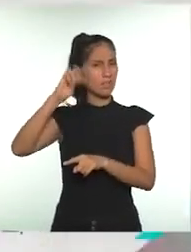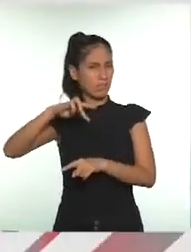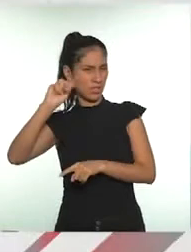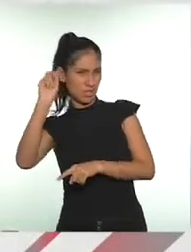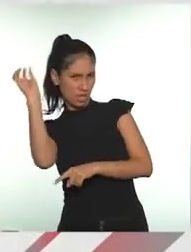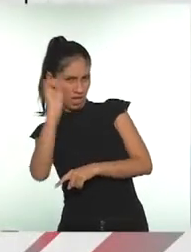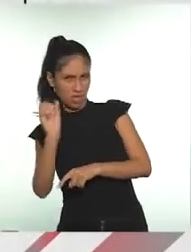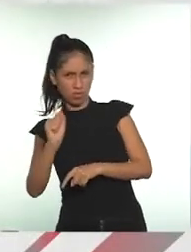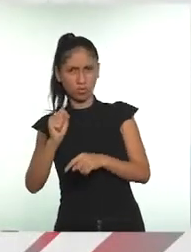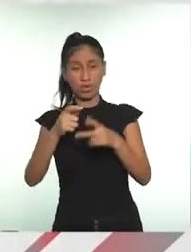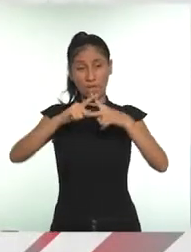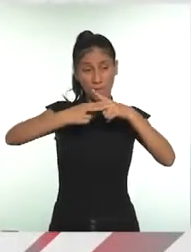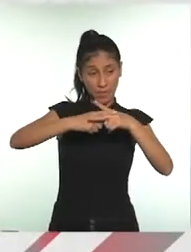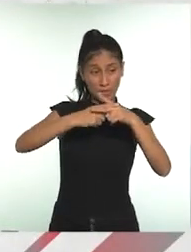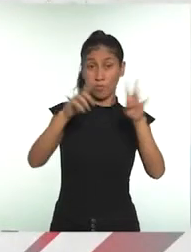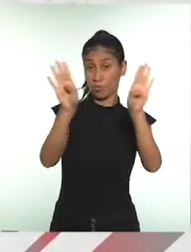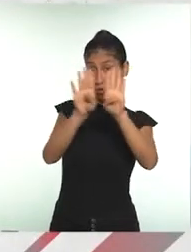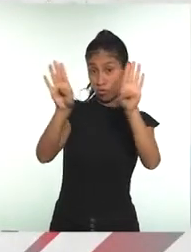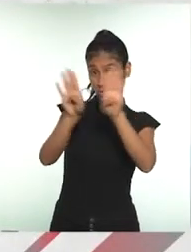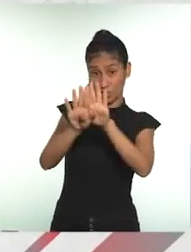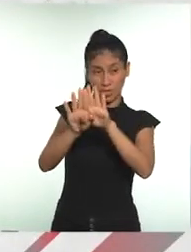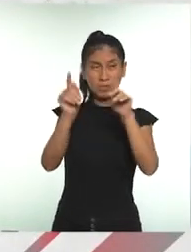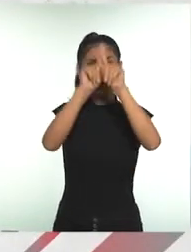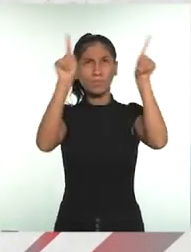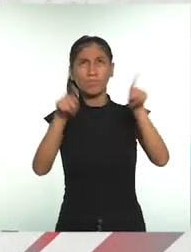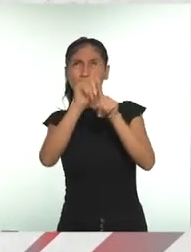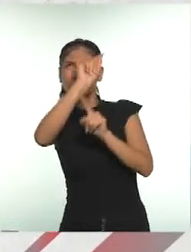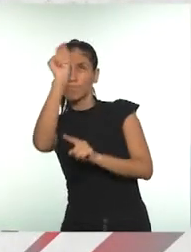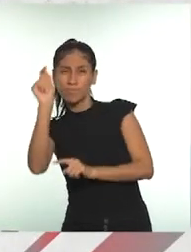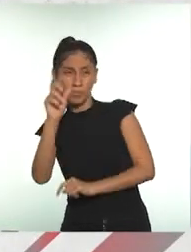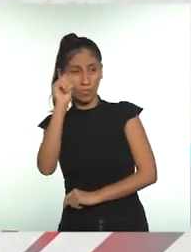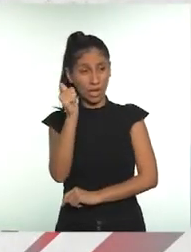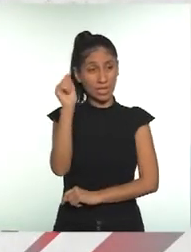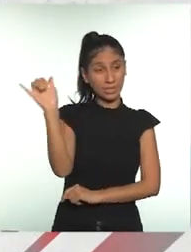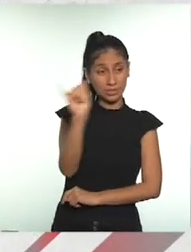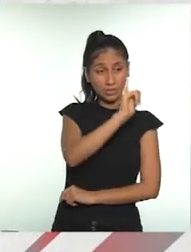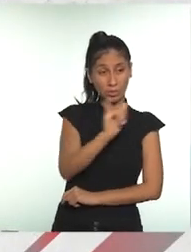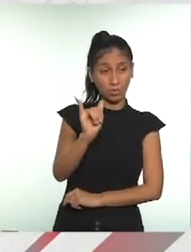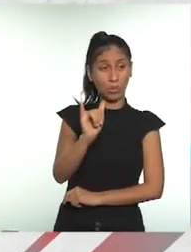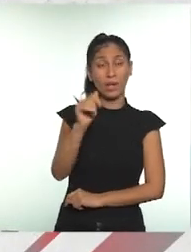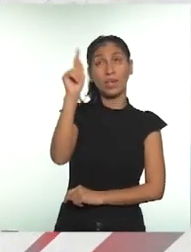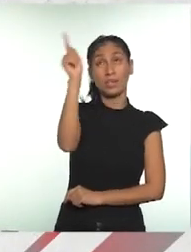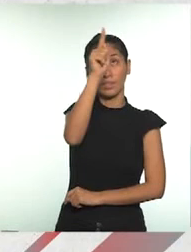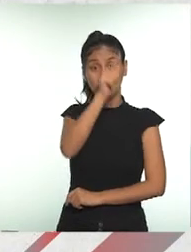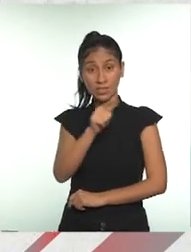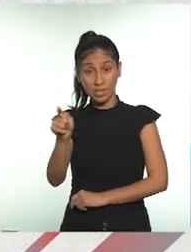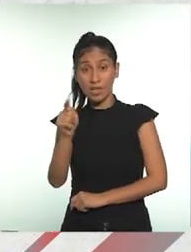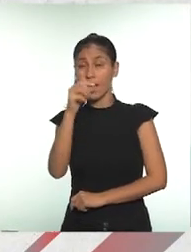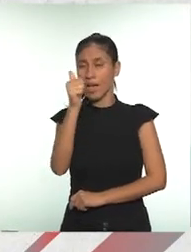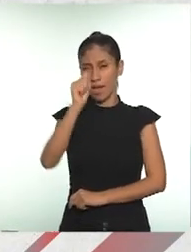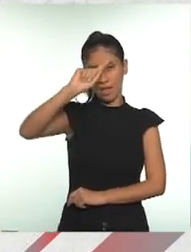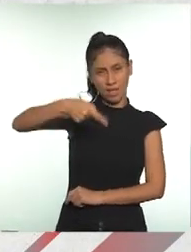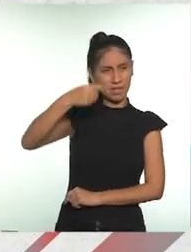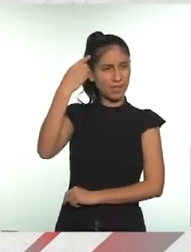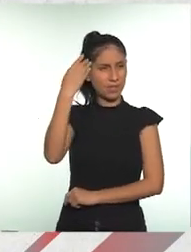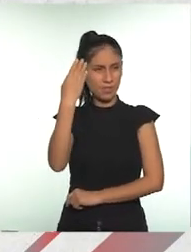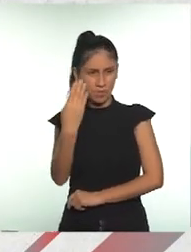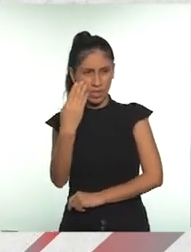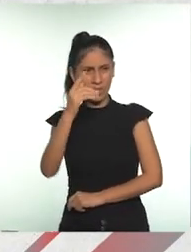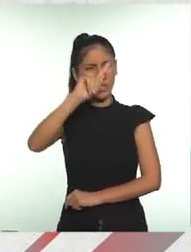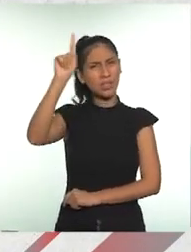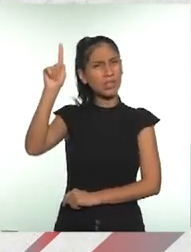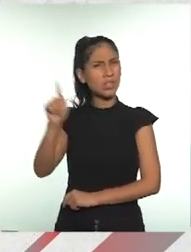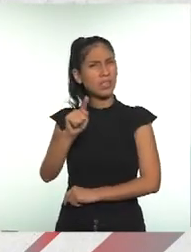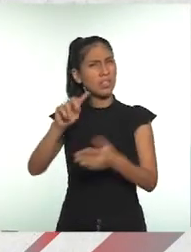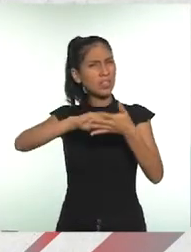ilimitados. Empecemos con los intervalos cerrados. Esta notación que se lee A igual al intervalo cerrado de extremos A y B